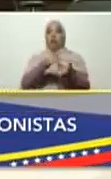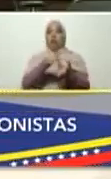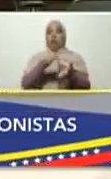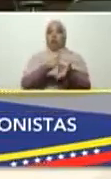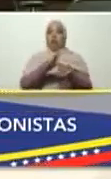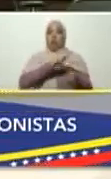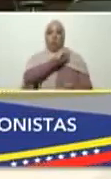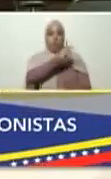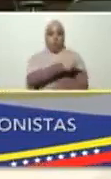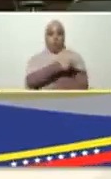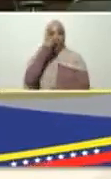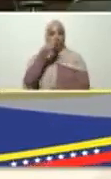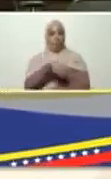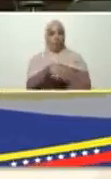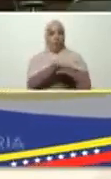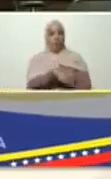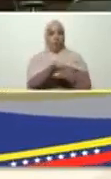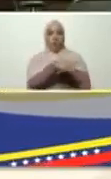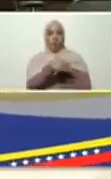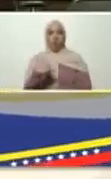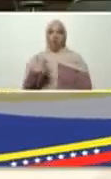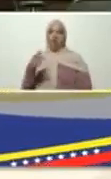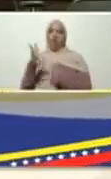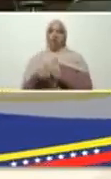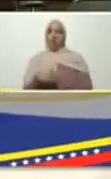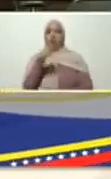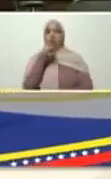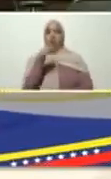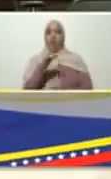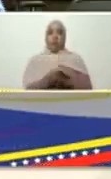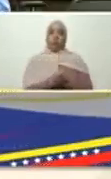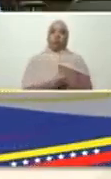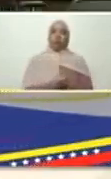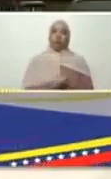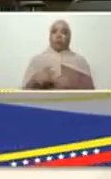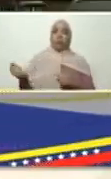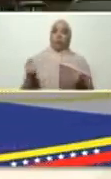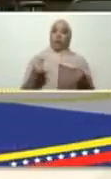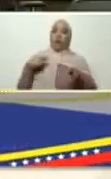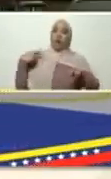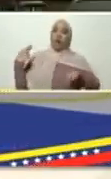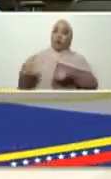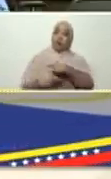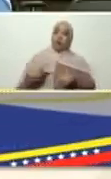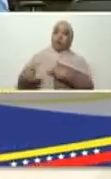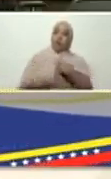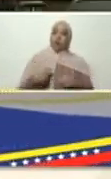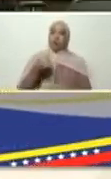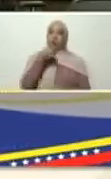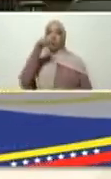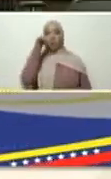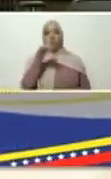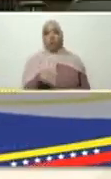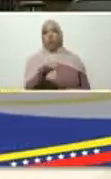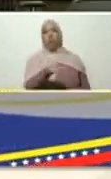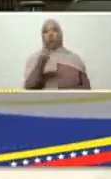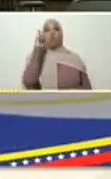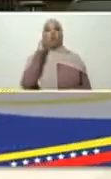Empoderar al pueblo. Quiere robarse el discurso de la revolución, del